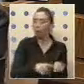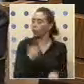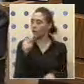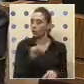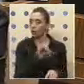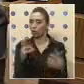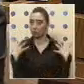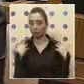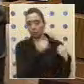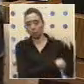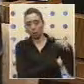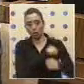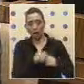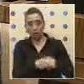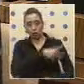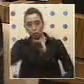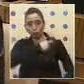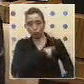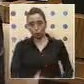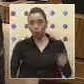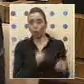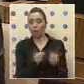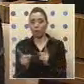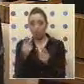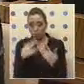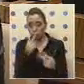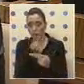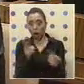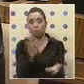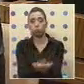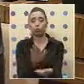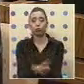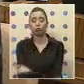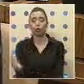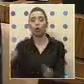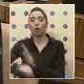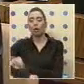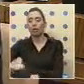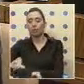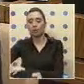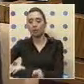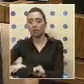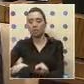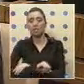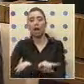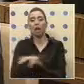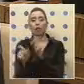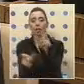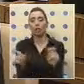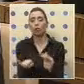demostrado durante tantos años que hemos gobernado. La derecha se ha ordenado en torno a la UDI.